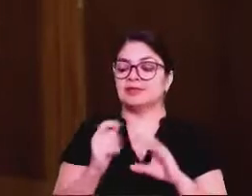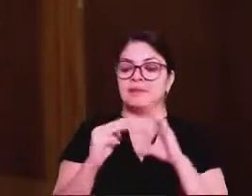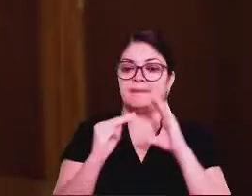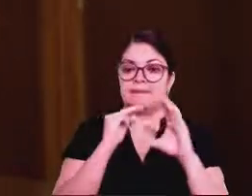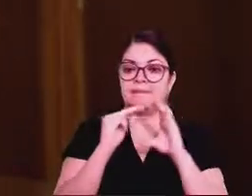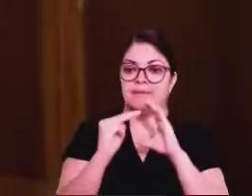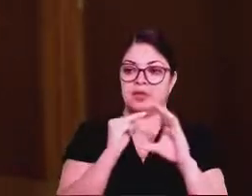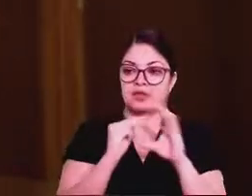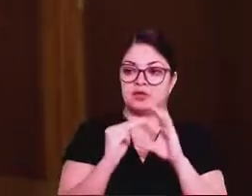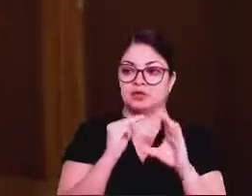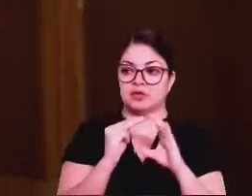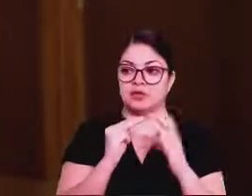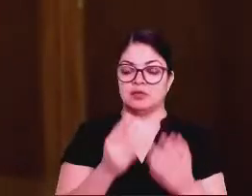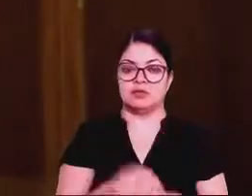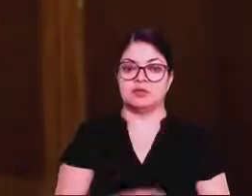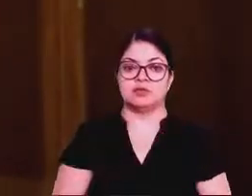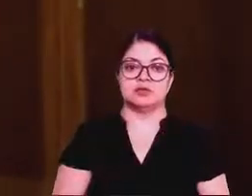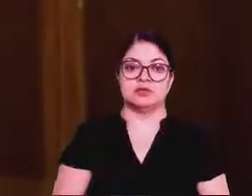comunicación.